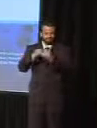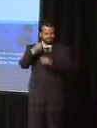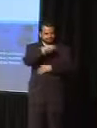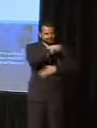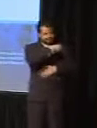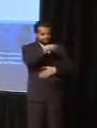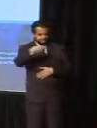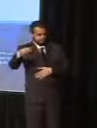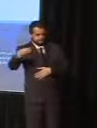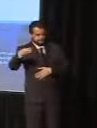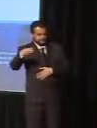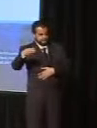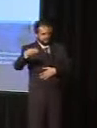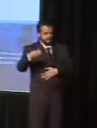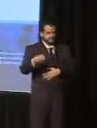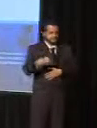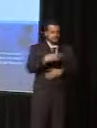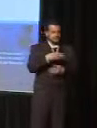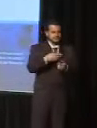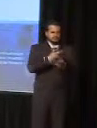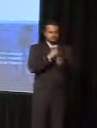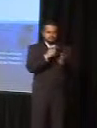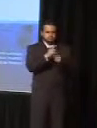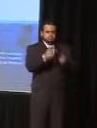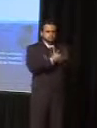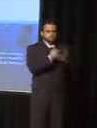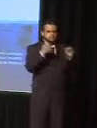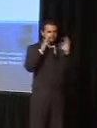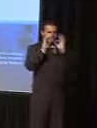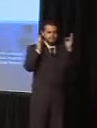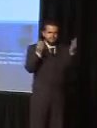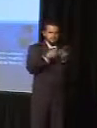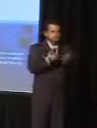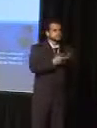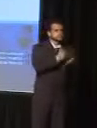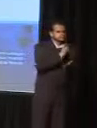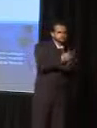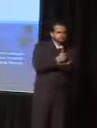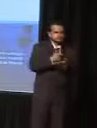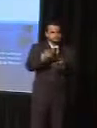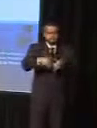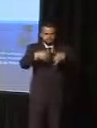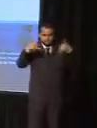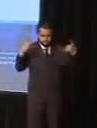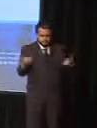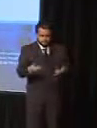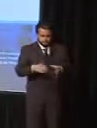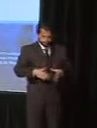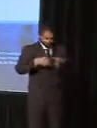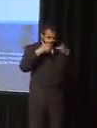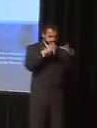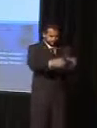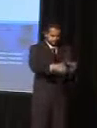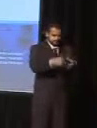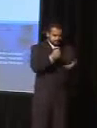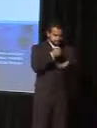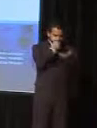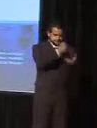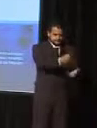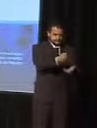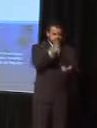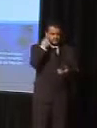a los incentivos y la forma en la que los incentivos funcionan y hasta ese punto lo que hemos